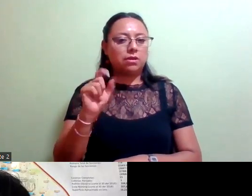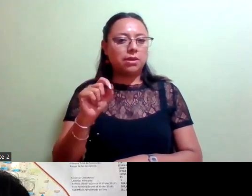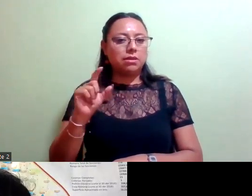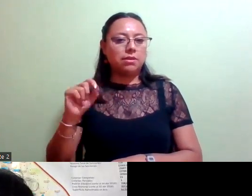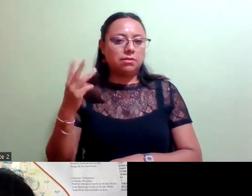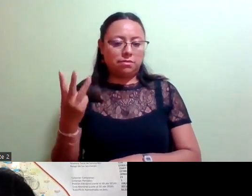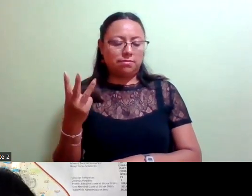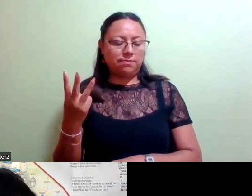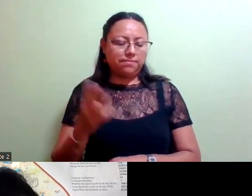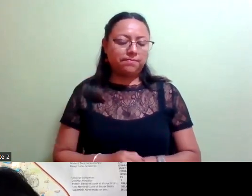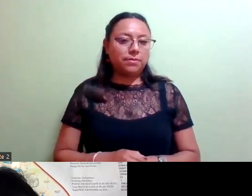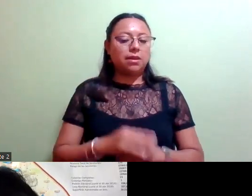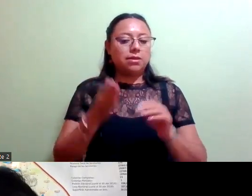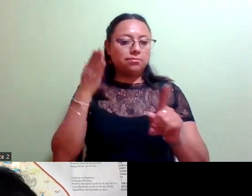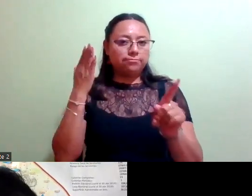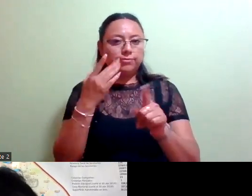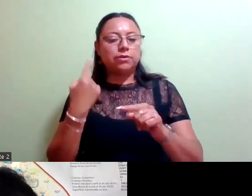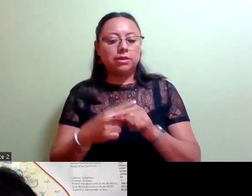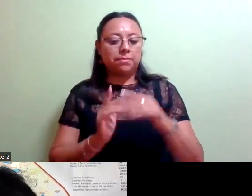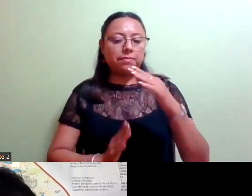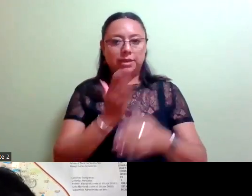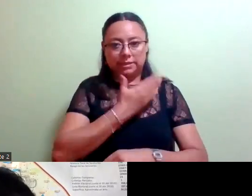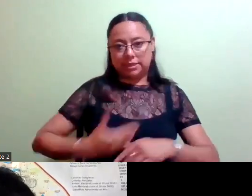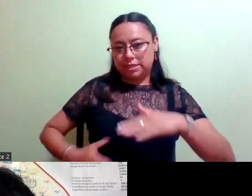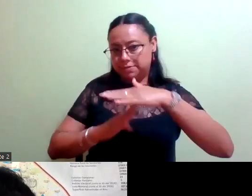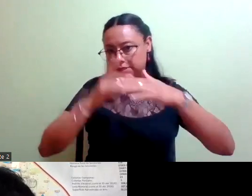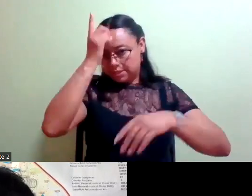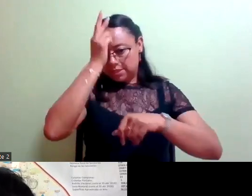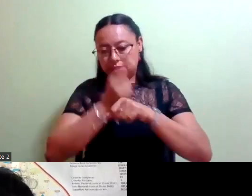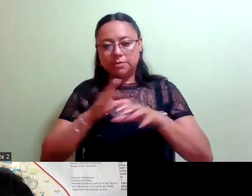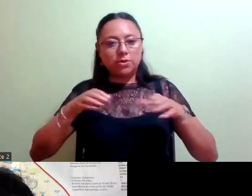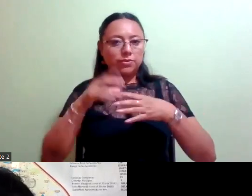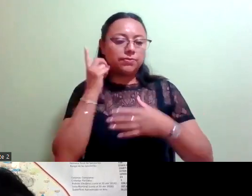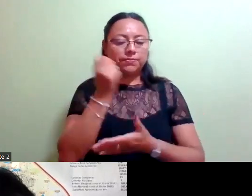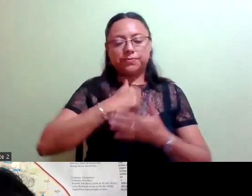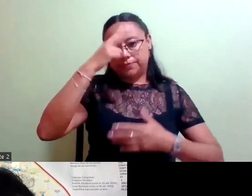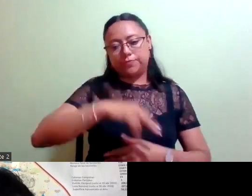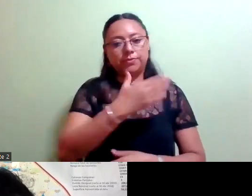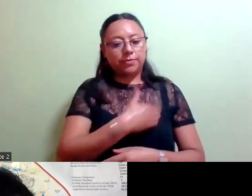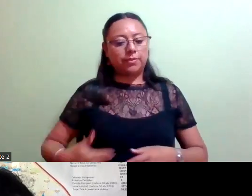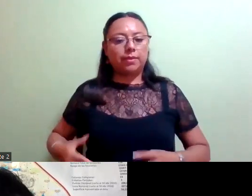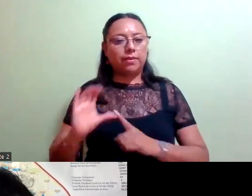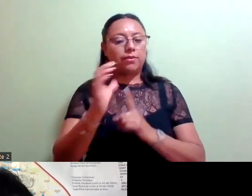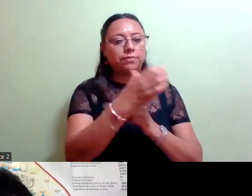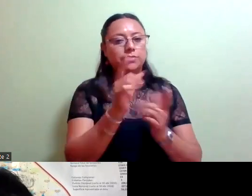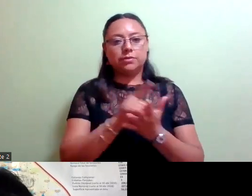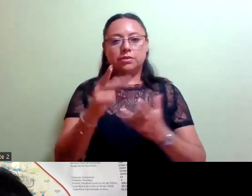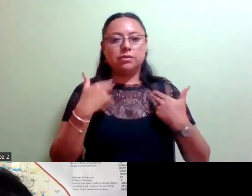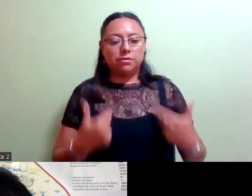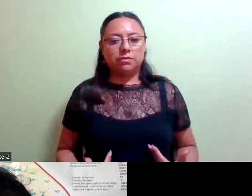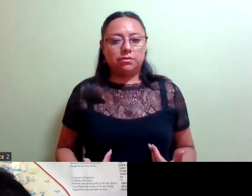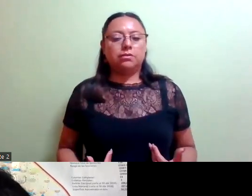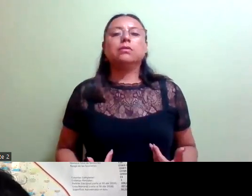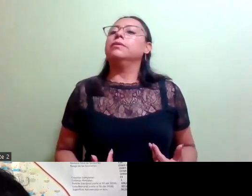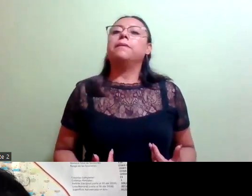CDHC-P/P/0038/2023, dirigido al presidente de la mesa directiva del Congreso, la presidencia de la Comisión de Derechos Humanos de la Ciudad de